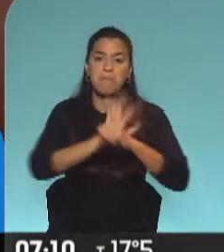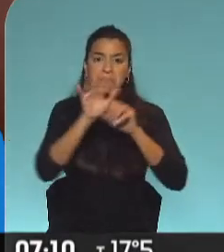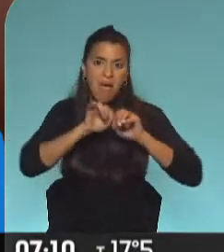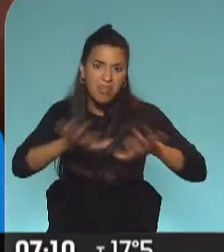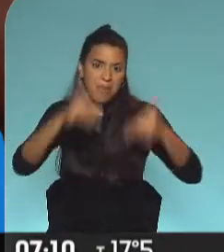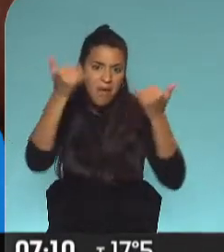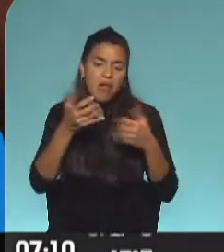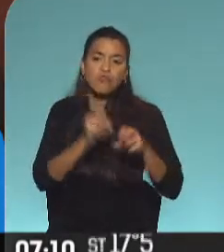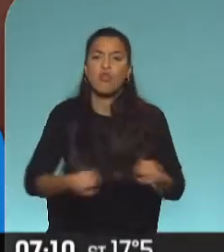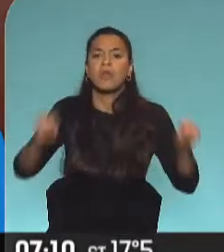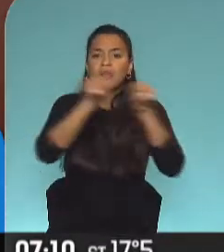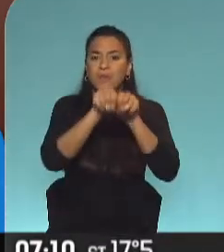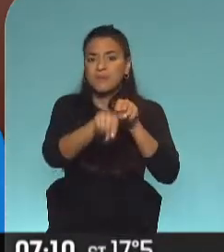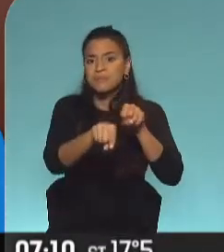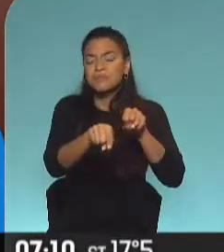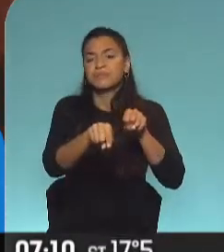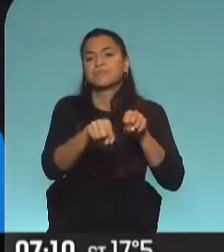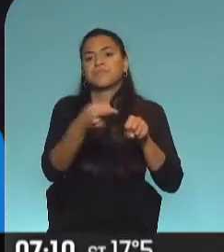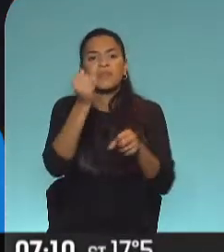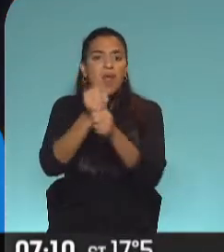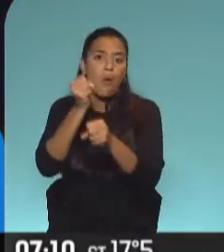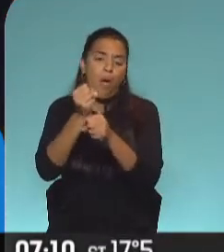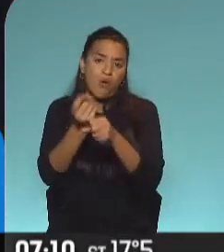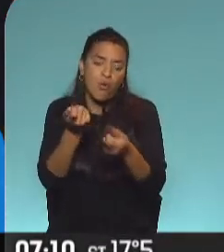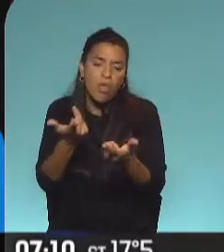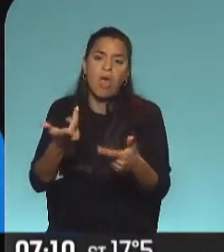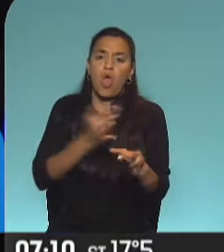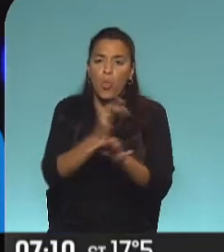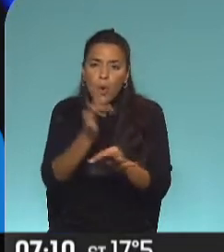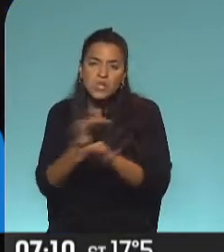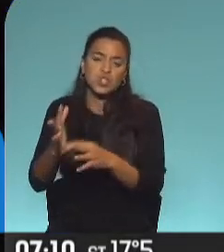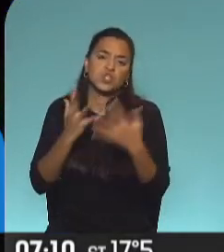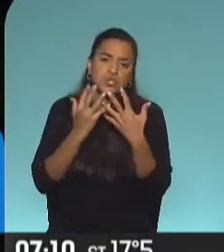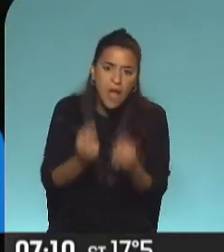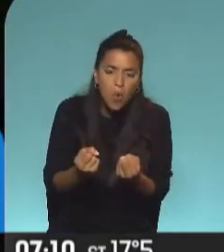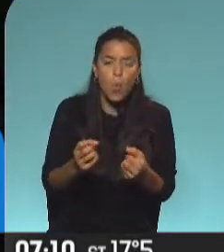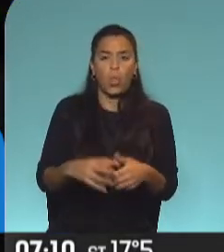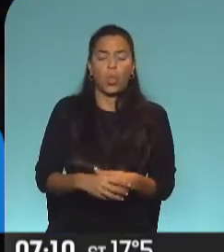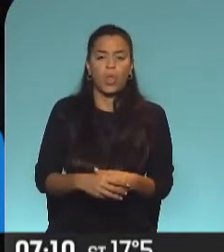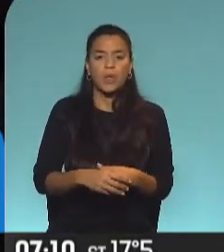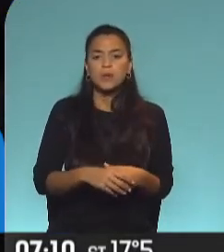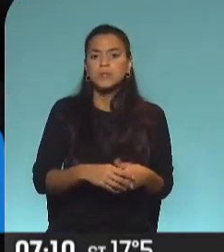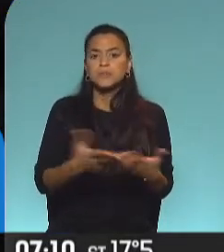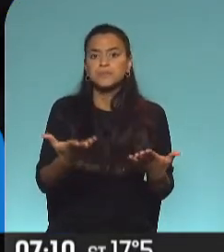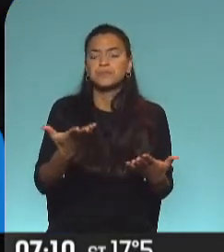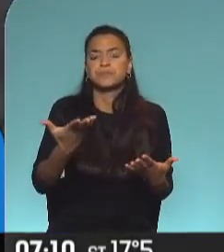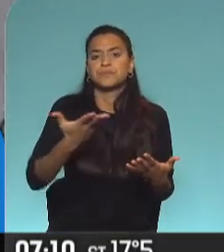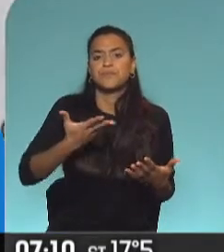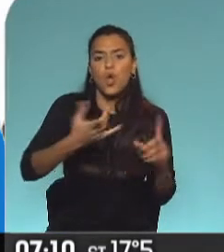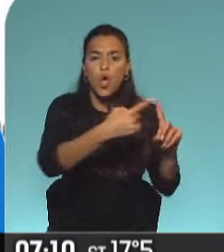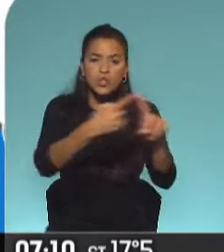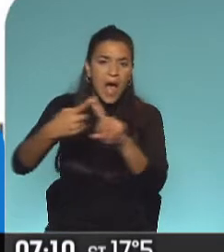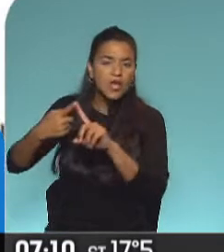la conectividad tiene que ver, entre otras cosas, con el trabajo, con la educación, con la salud, con relacionarse con los seres queridos, con